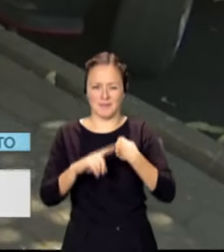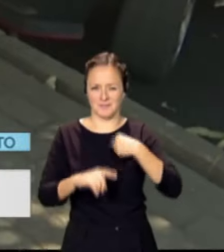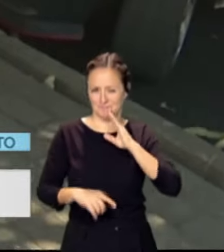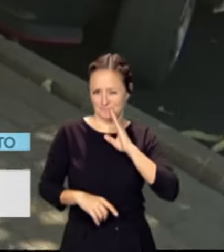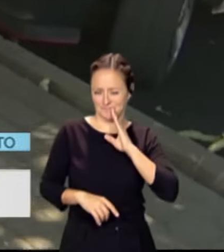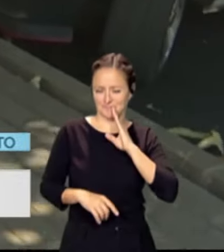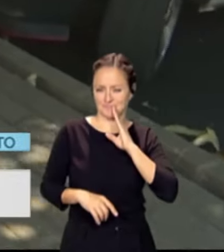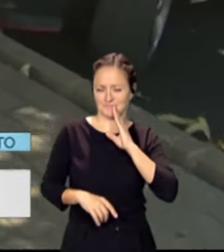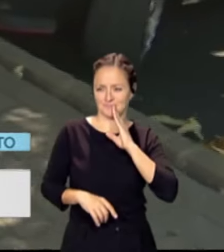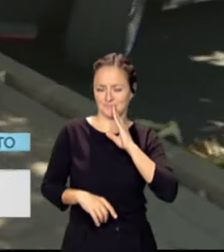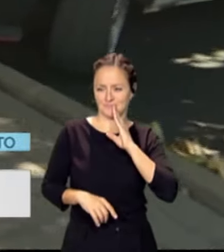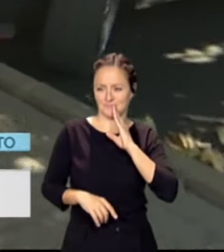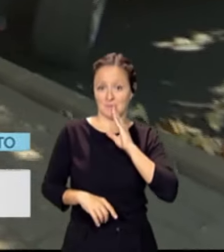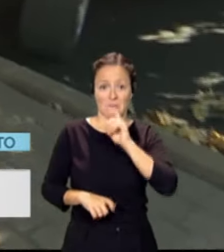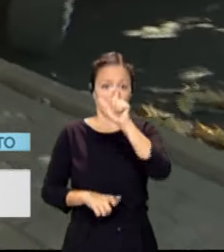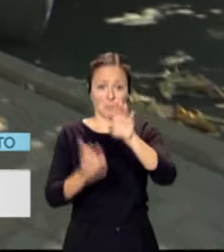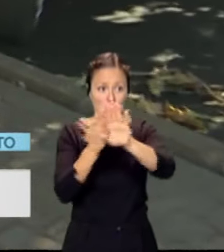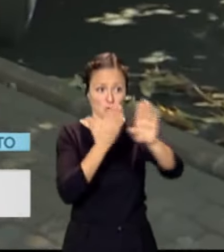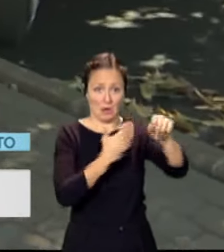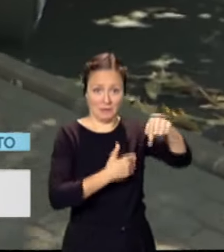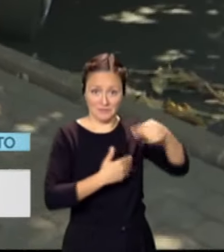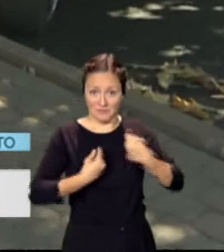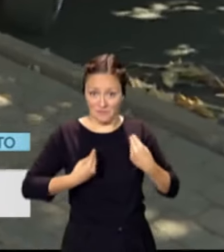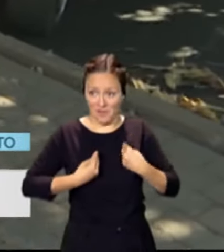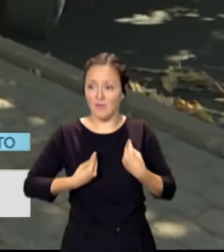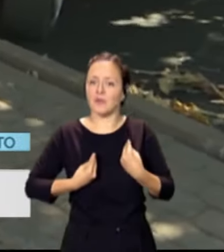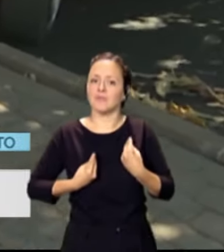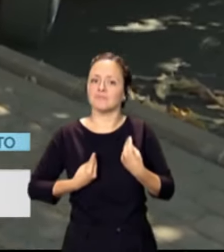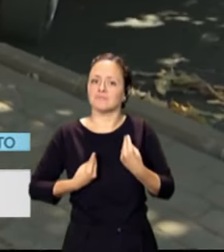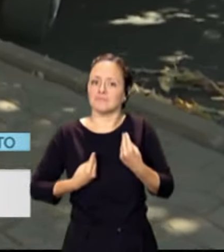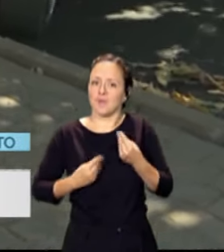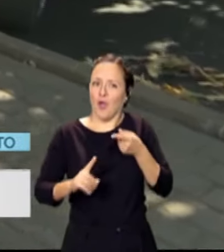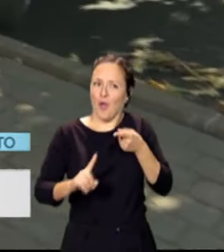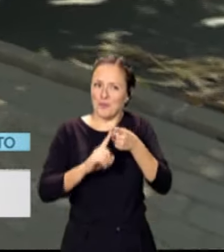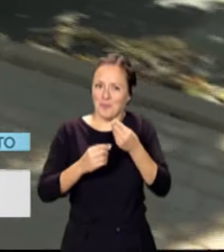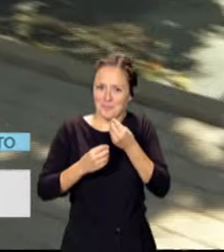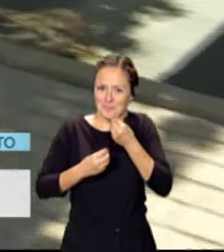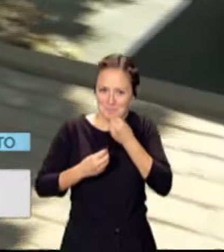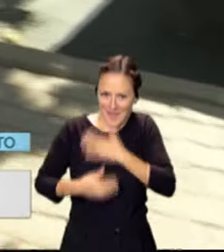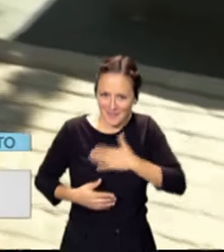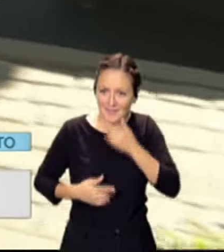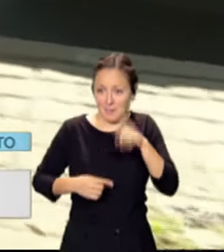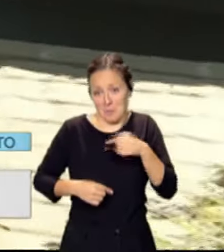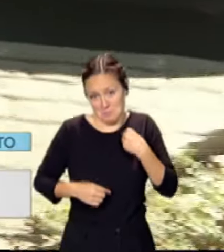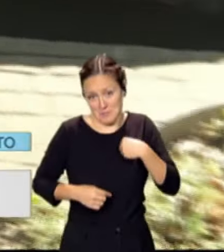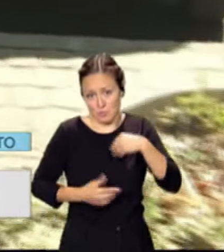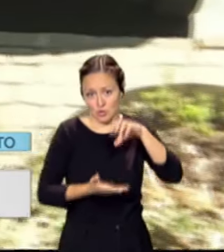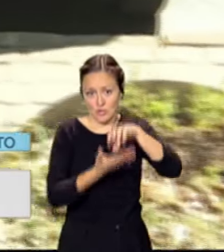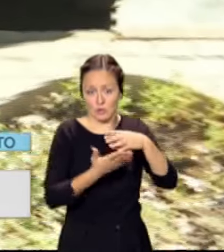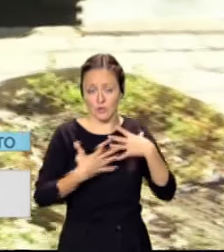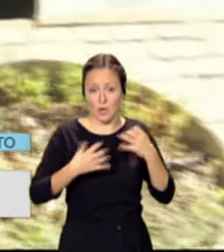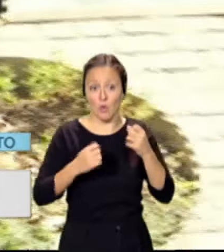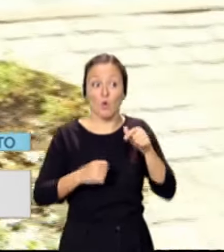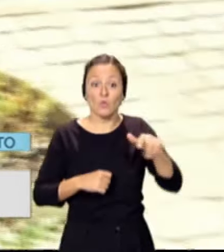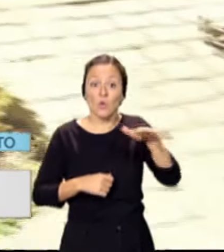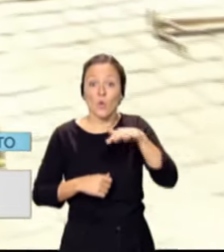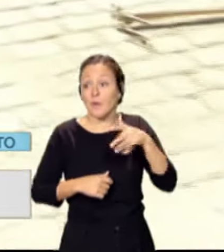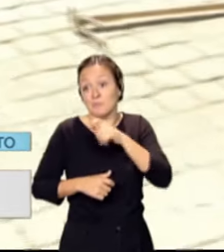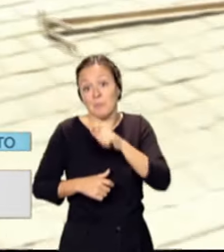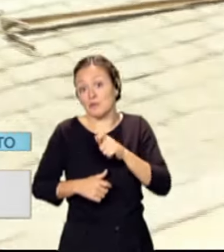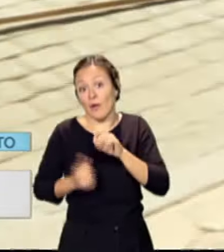antes el el bien para los los ciudadanos Y en este caso es el centro de salud No que es un espacio donde los ciudadanos pues tenemos que venir cuando así lo